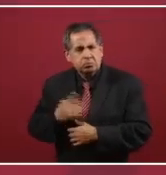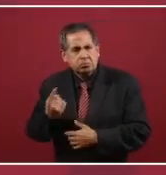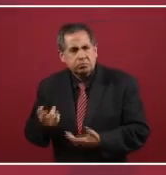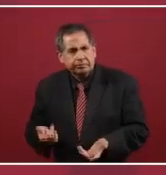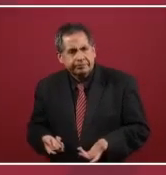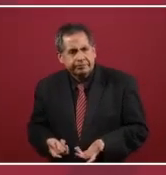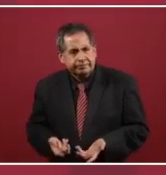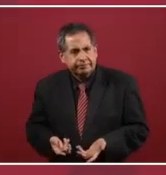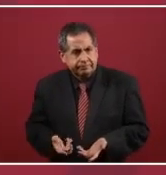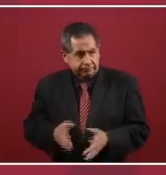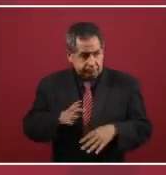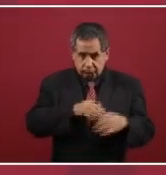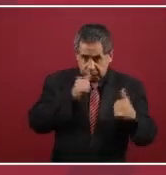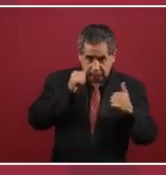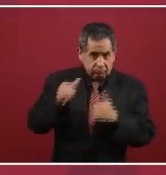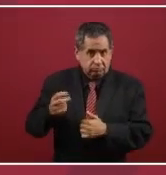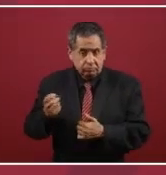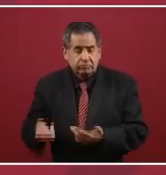¿Se atiende eso?